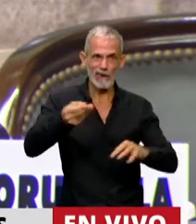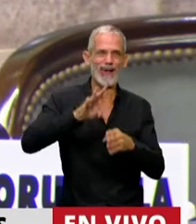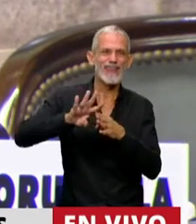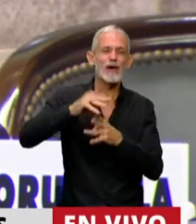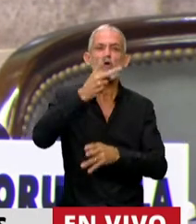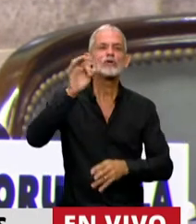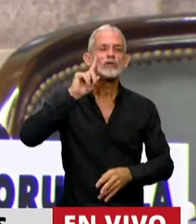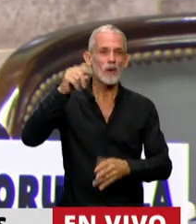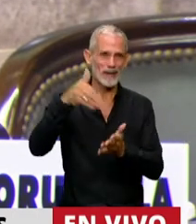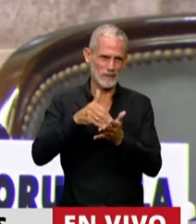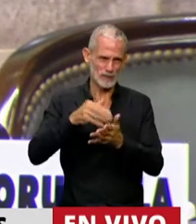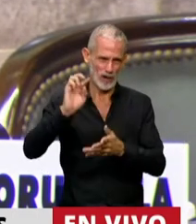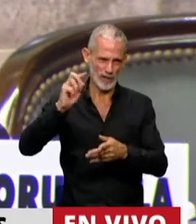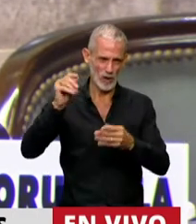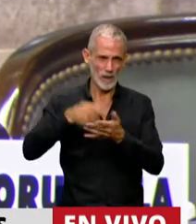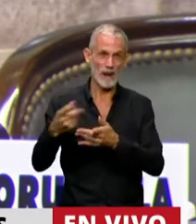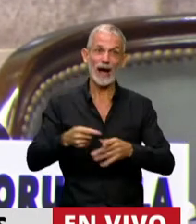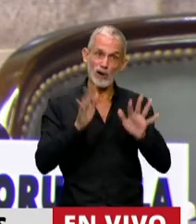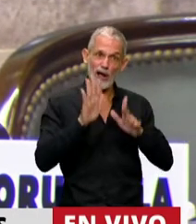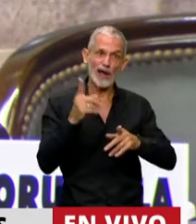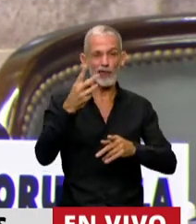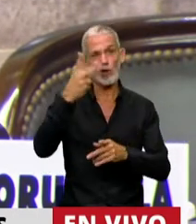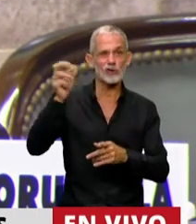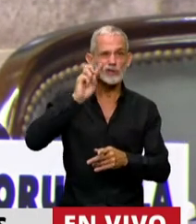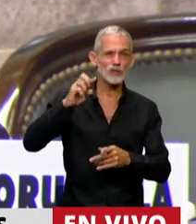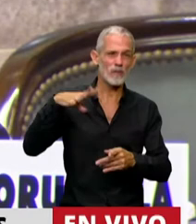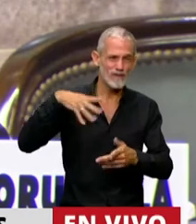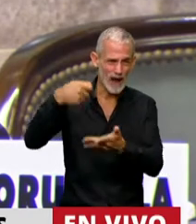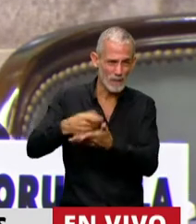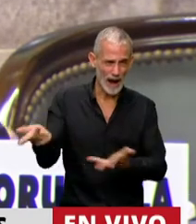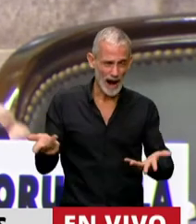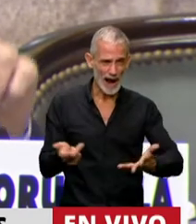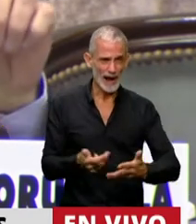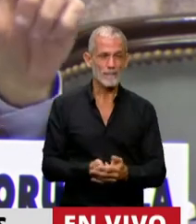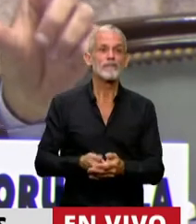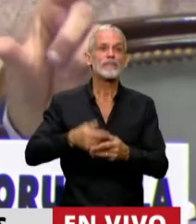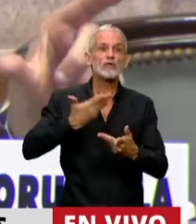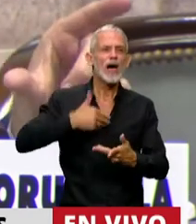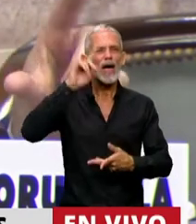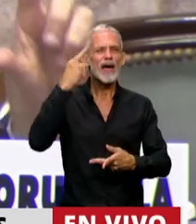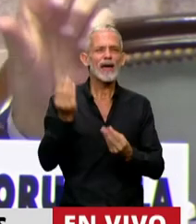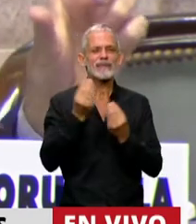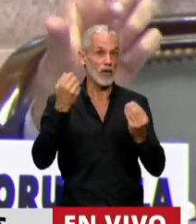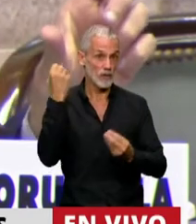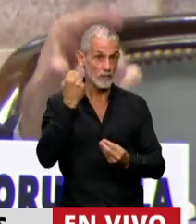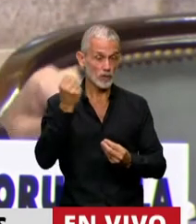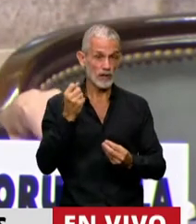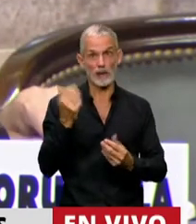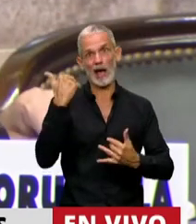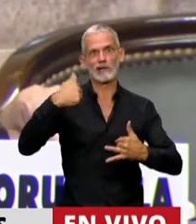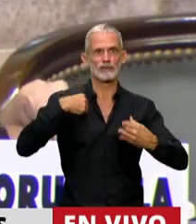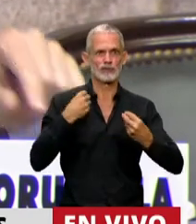pagaron 200 mil millones de dólares y quedaron 200 mil millones de dólares de deuda. Entonces, la cuestión de Estado a la cual